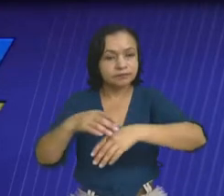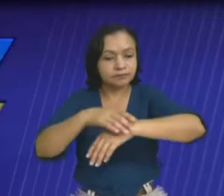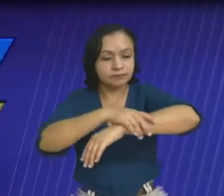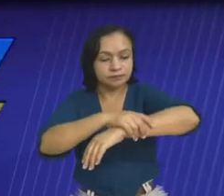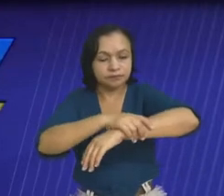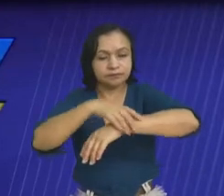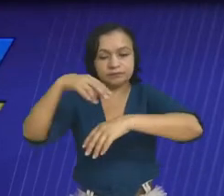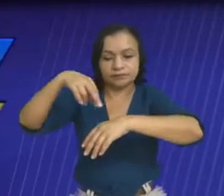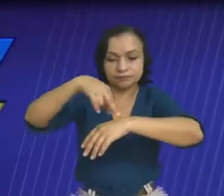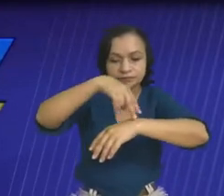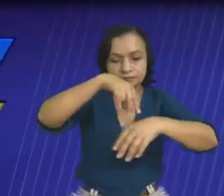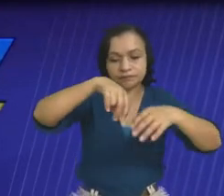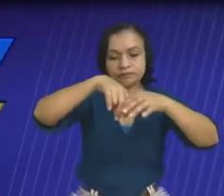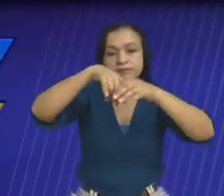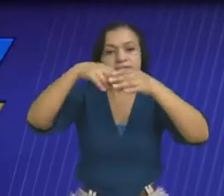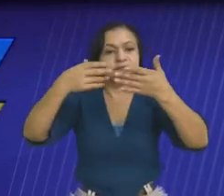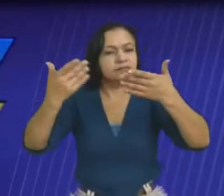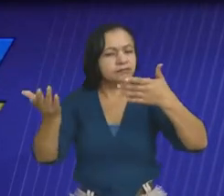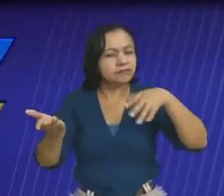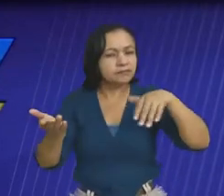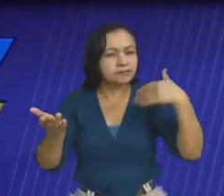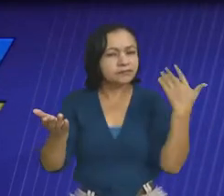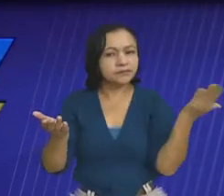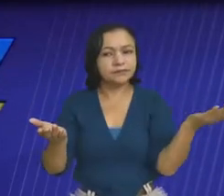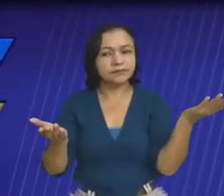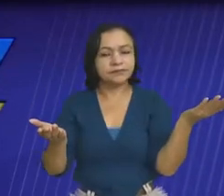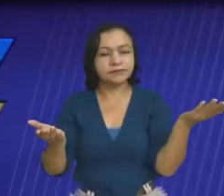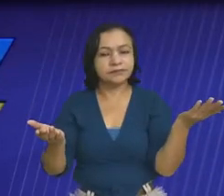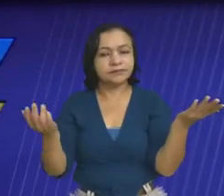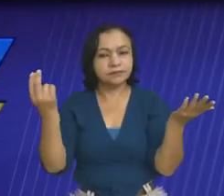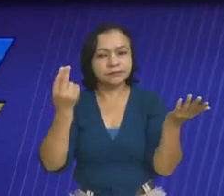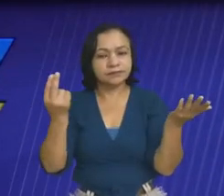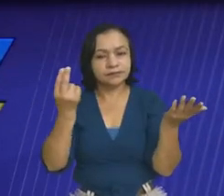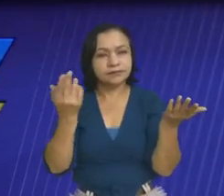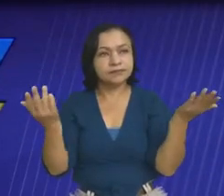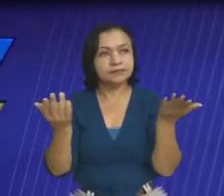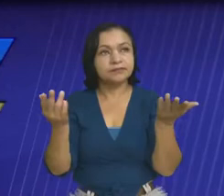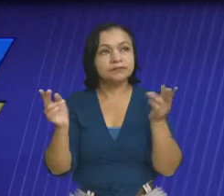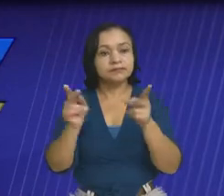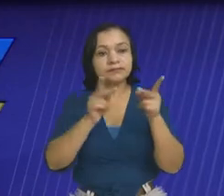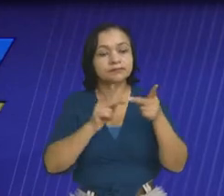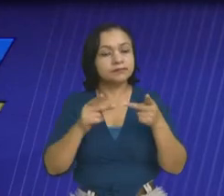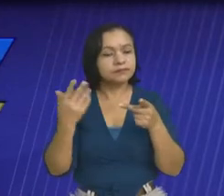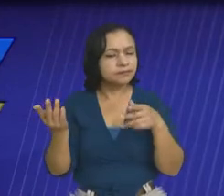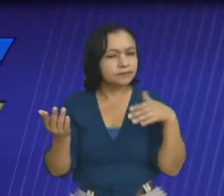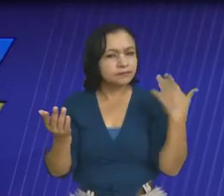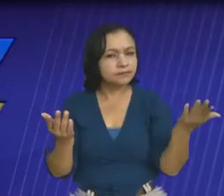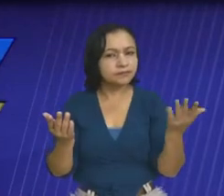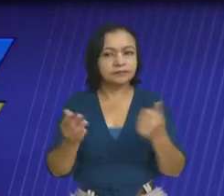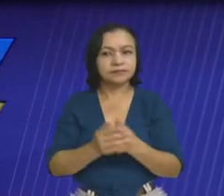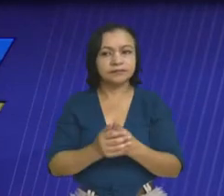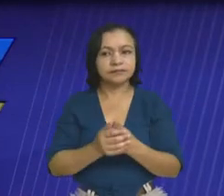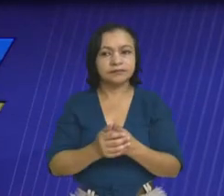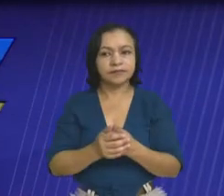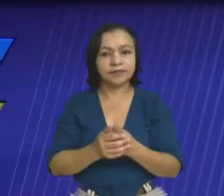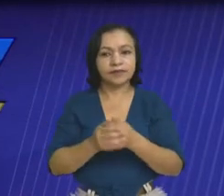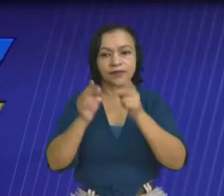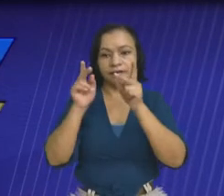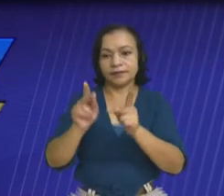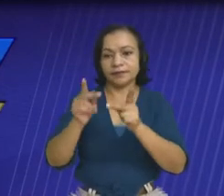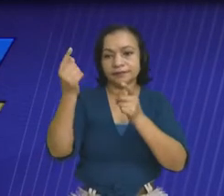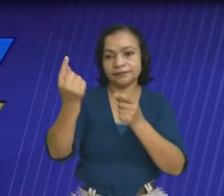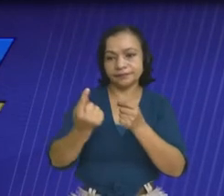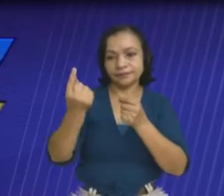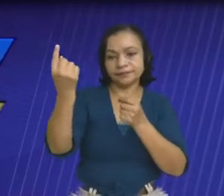solicitadas, con más frecuencia utilizadas por nuestro pueblo? Revisando, ¿no?, la cantidad de pacientes que